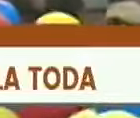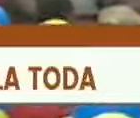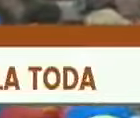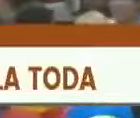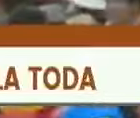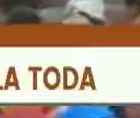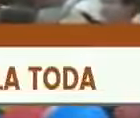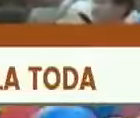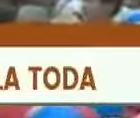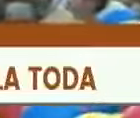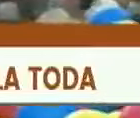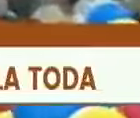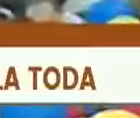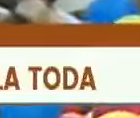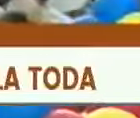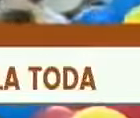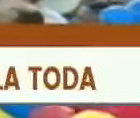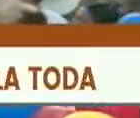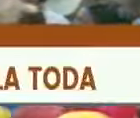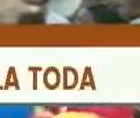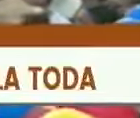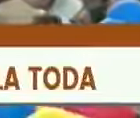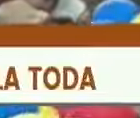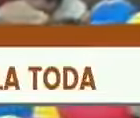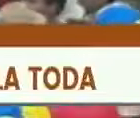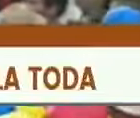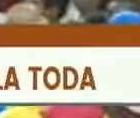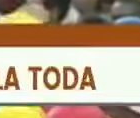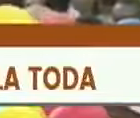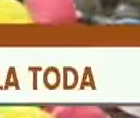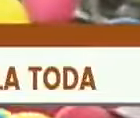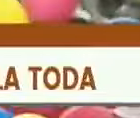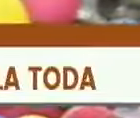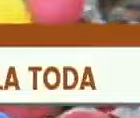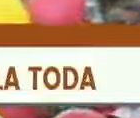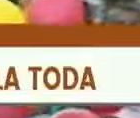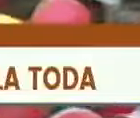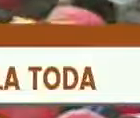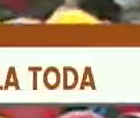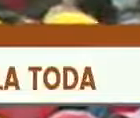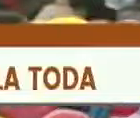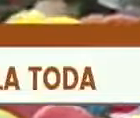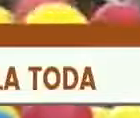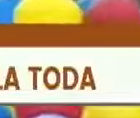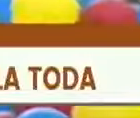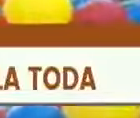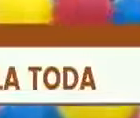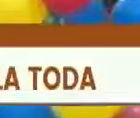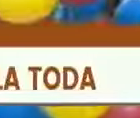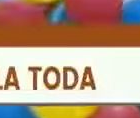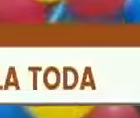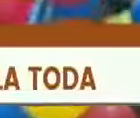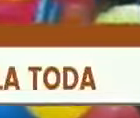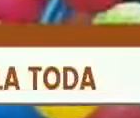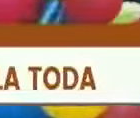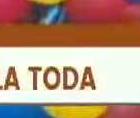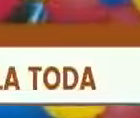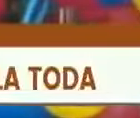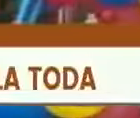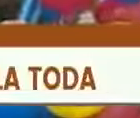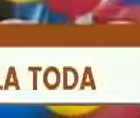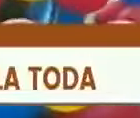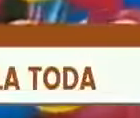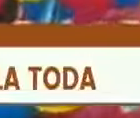Toda y también Delcy Rodríguez, también quien forma parte del comando de campaña Venezuela Toda, quienes han